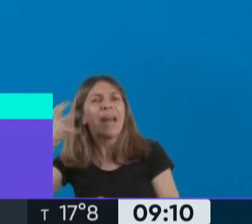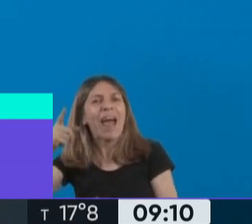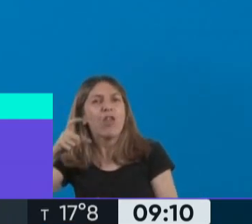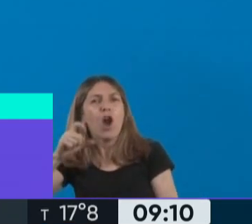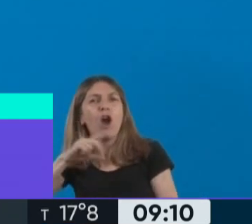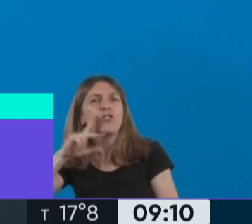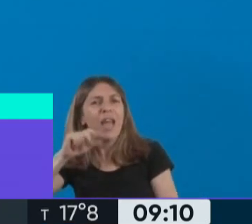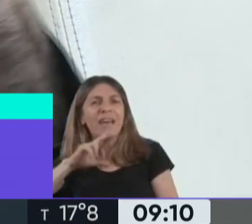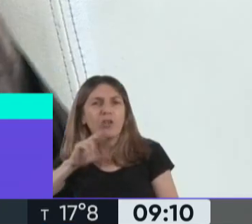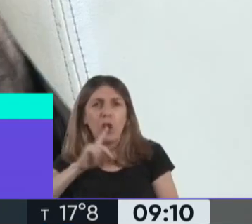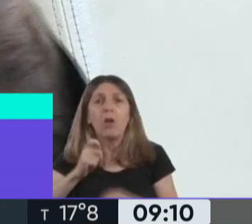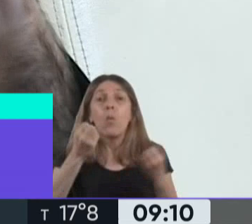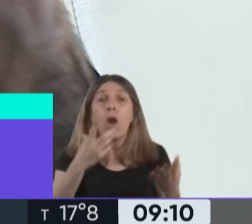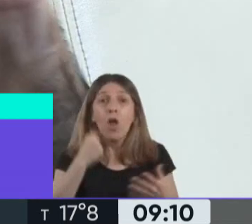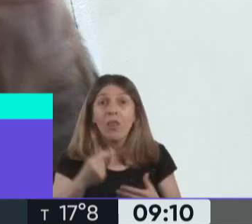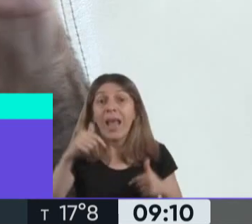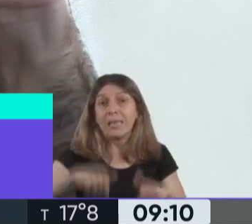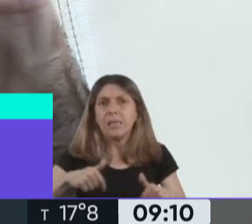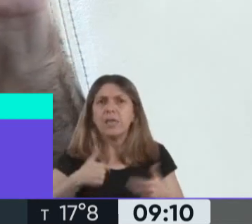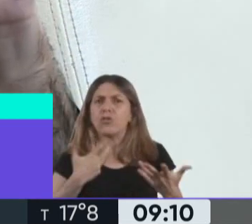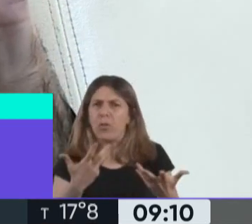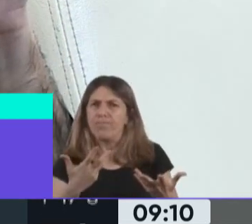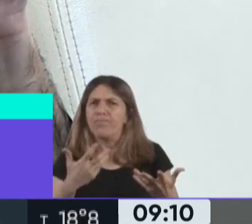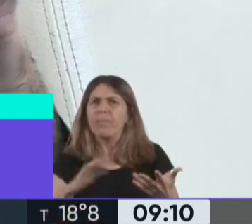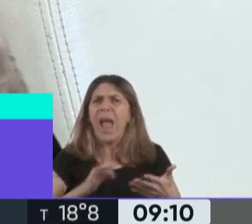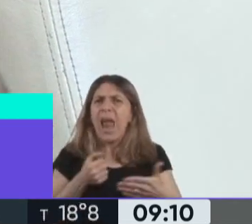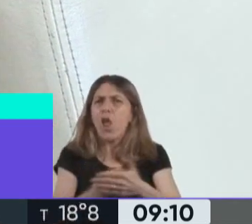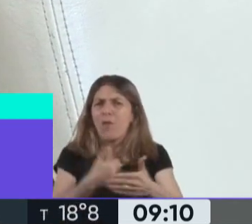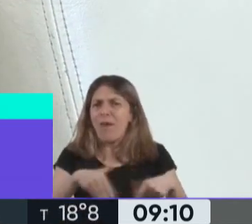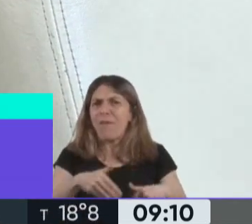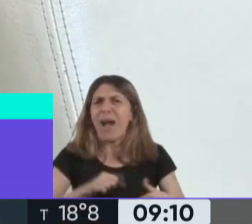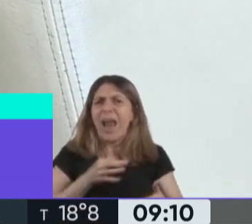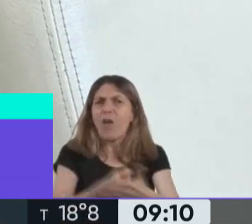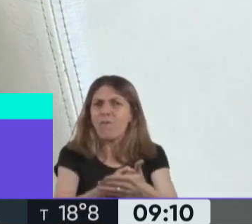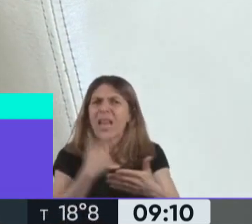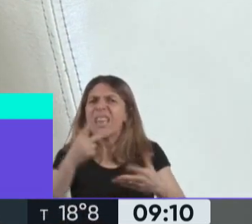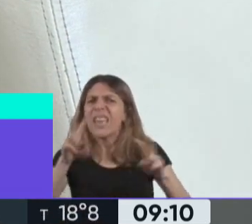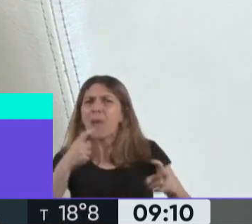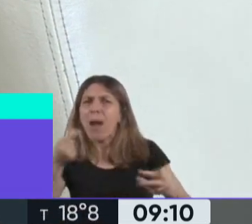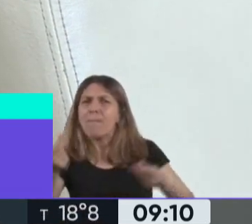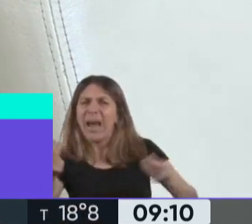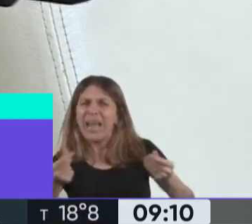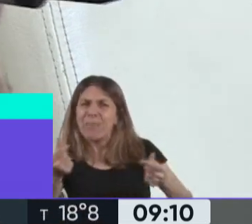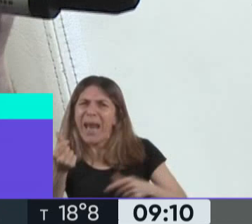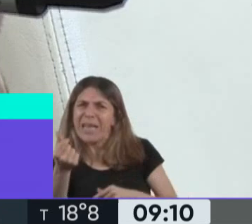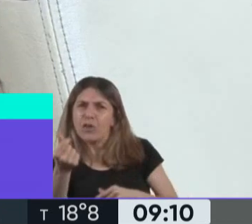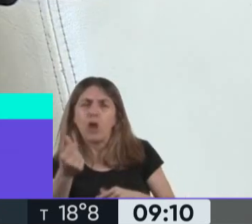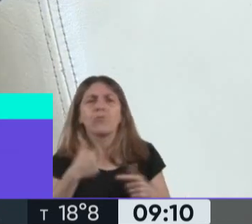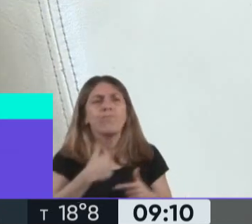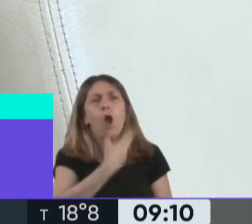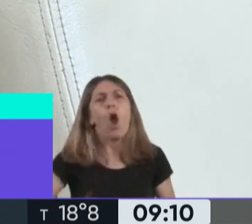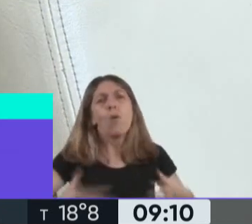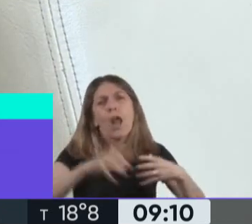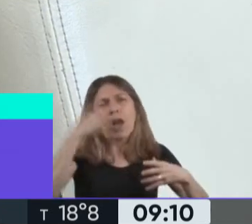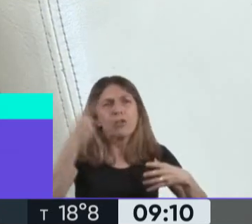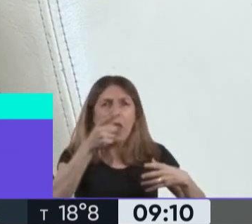tal? Juan Pablo, ¿Cómo estás, Gabriela? En esta puja que estamos teniendo a fin de año con el tema de precios, quería saber la postura del Gobierno Nacional, a través